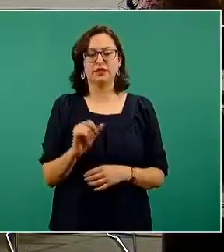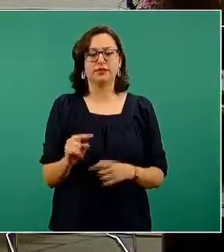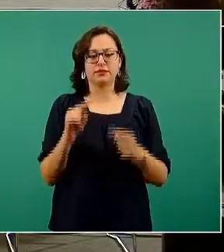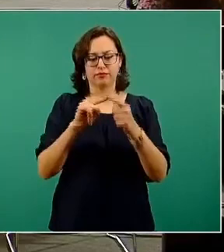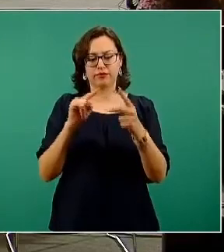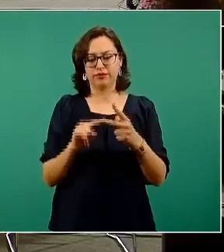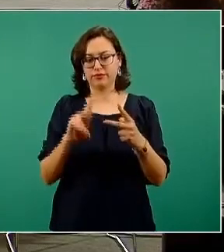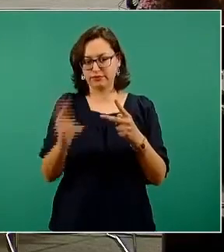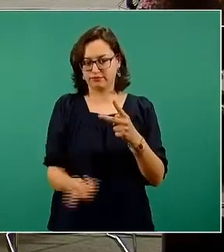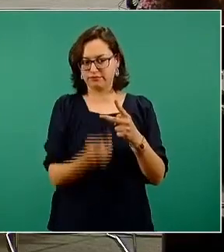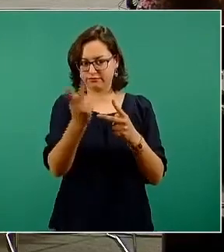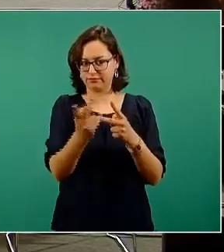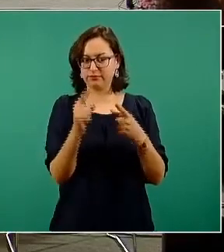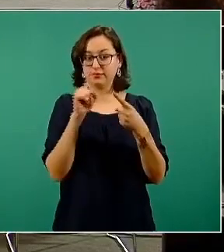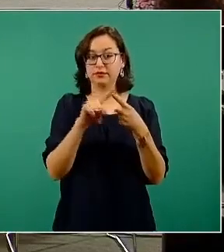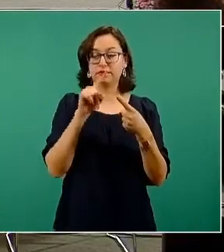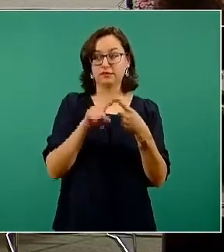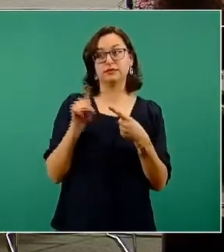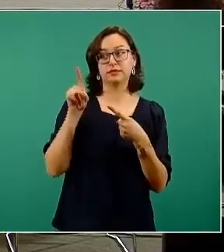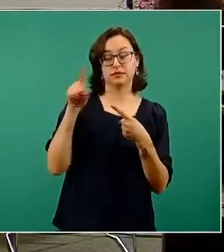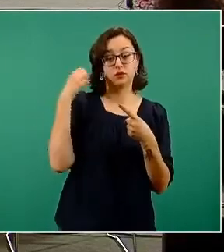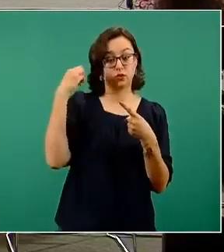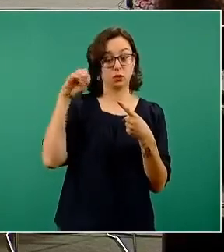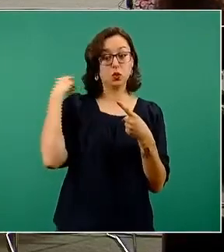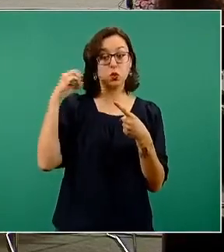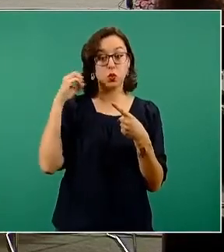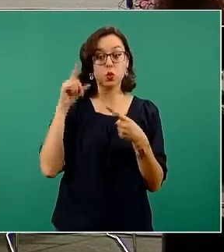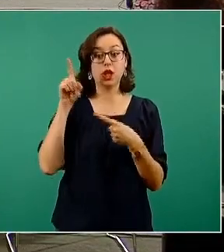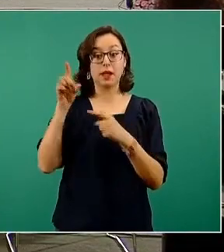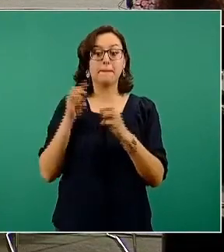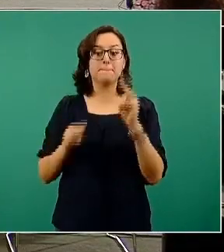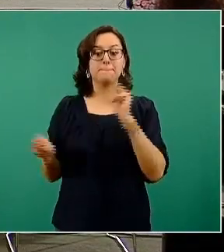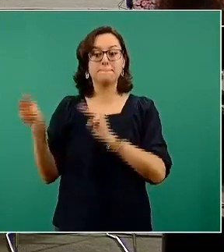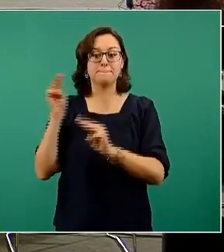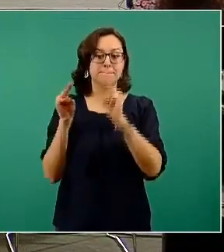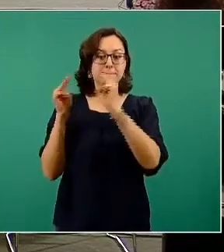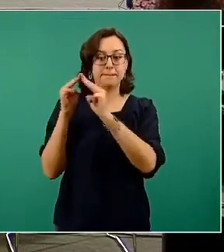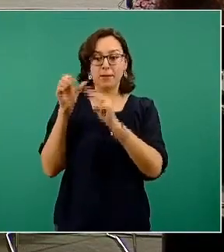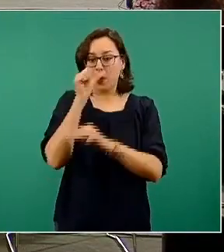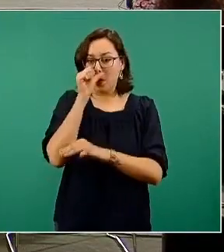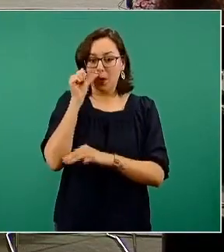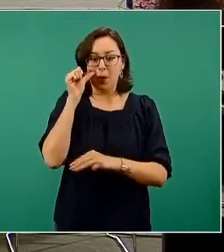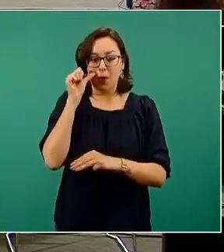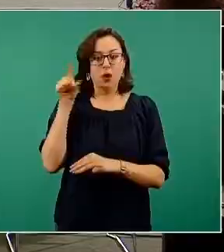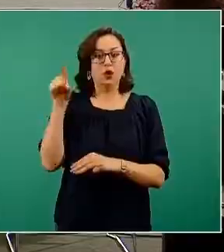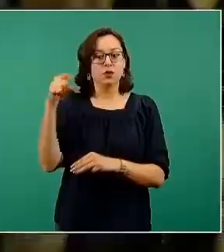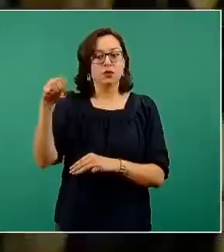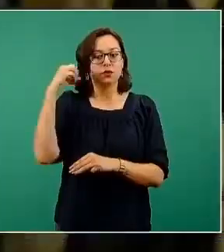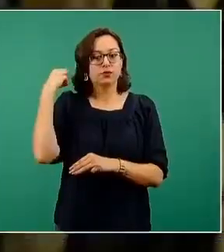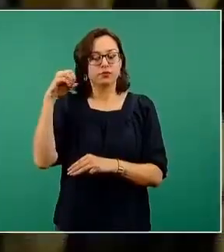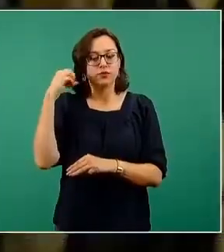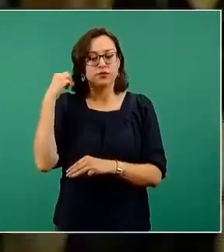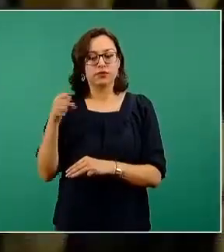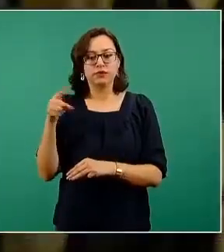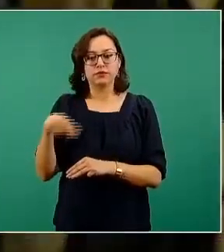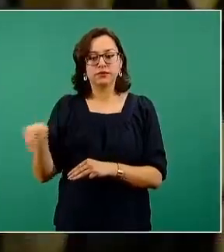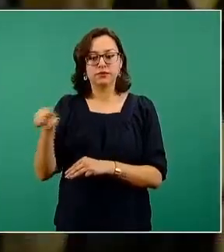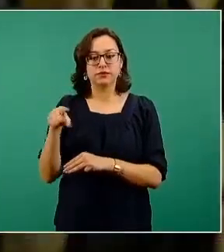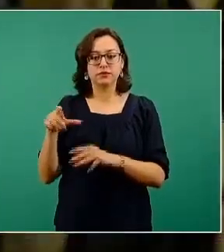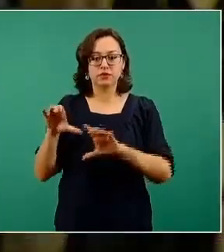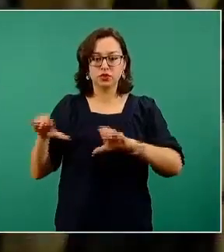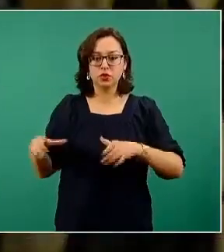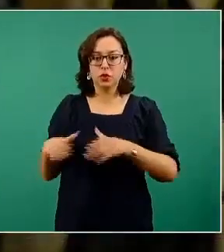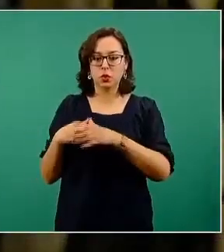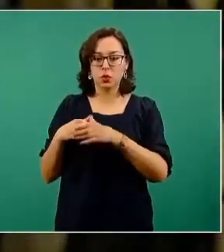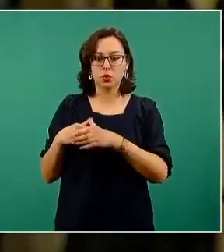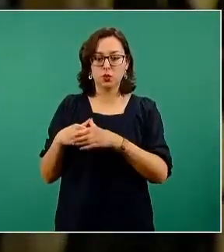de Oaxaca, pero esta es referente a la Sierra Juárez de Oaxaca, a las comunidades que empiezan todo lo que es